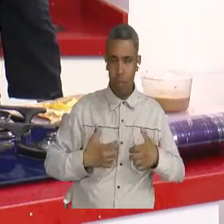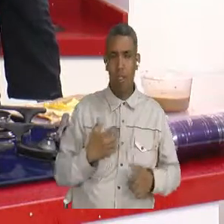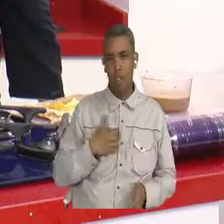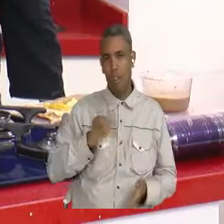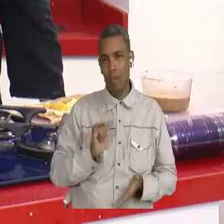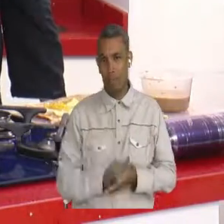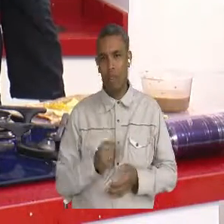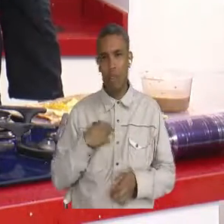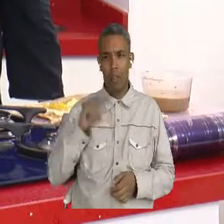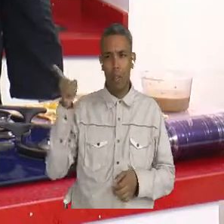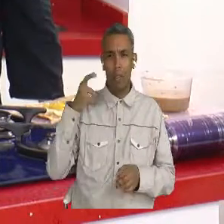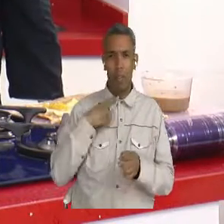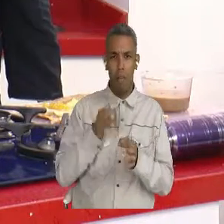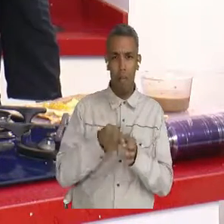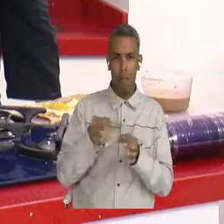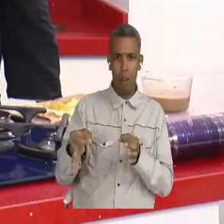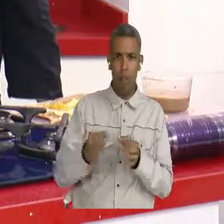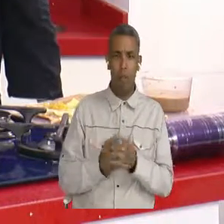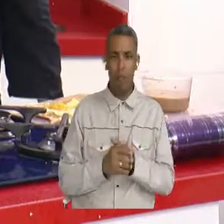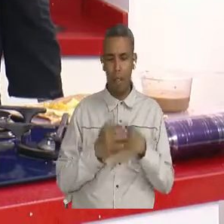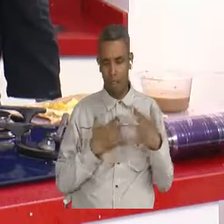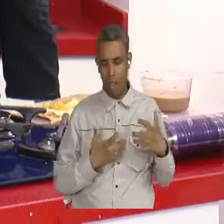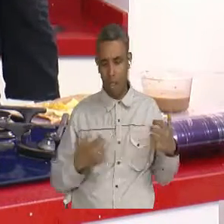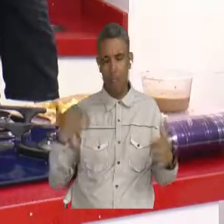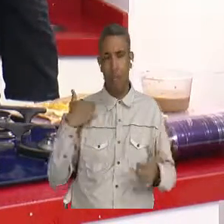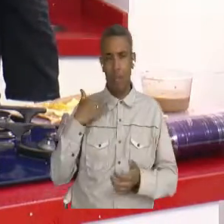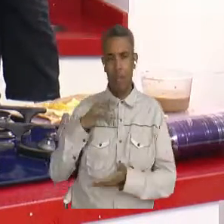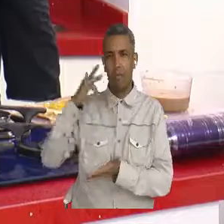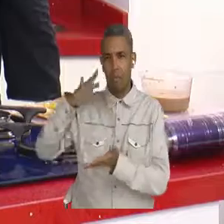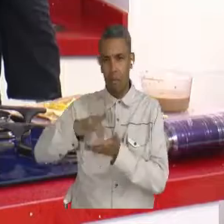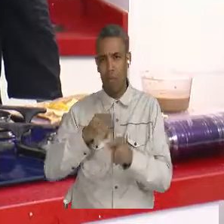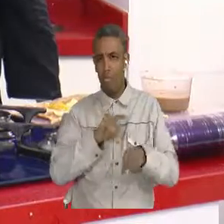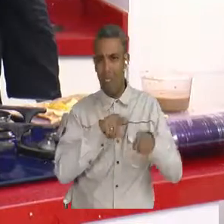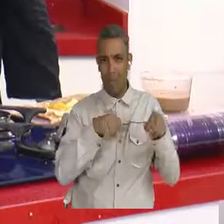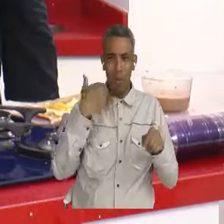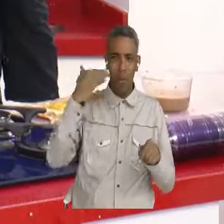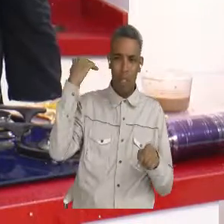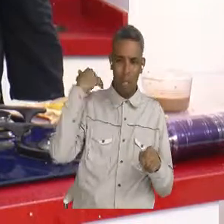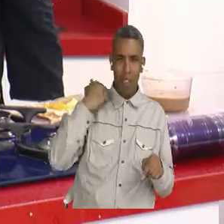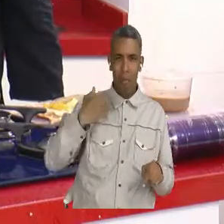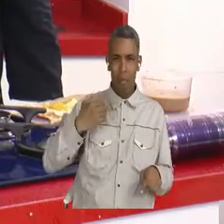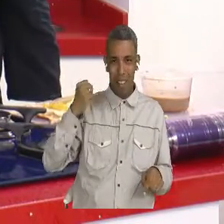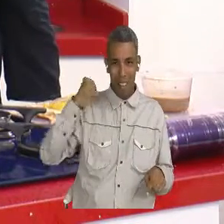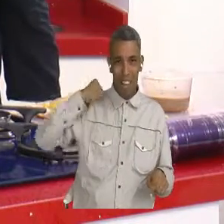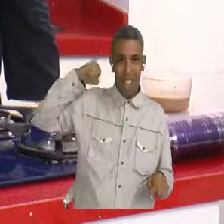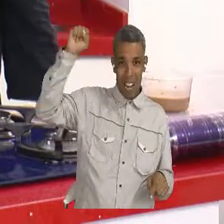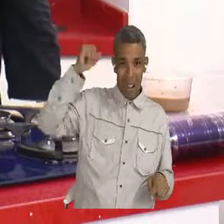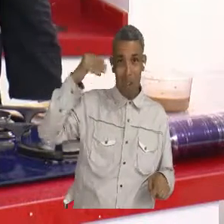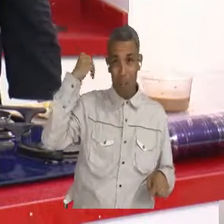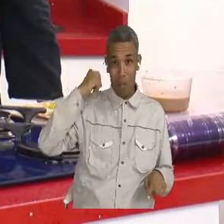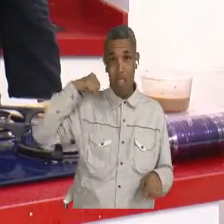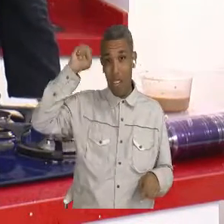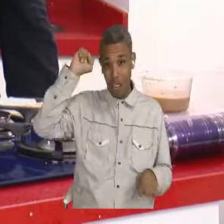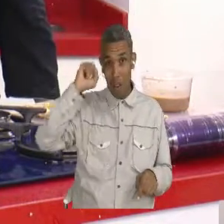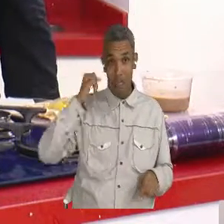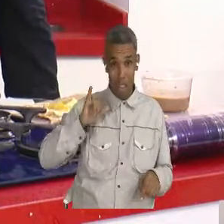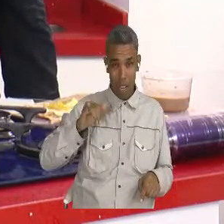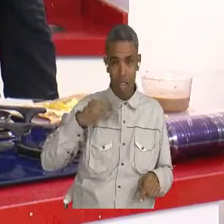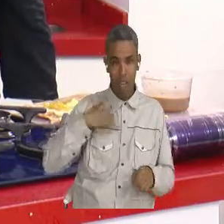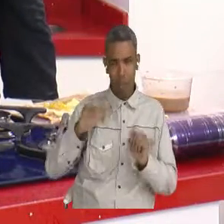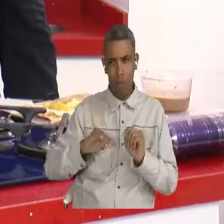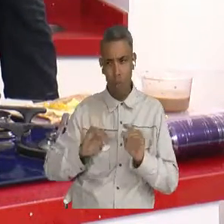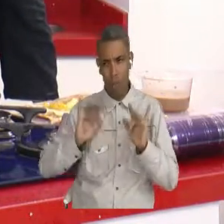Valledupar. Entonces, los que han ganado, los que hemos ganado en ocasiones anteriores. En categoría de acordeón profesional, en piquería y en canción inédita. Resulta